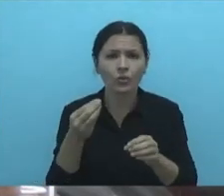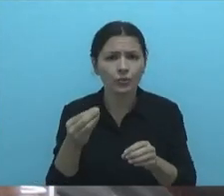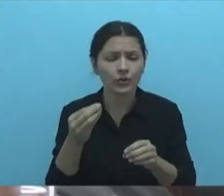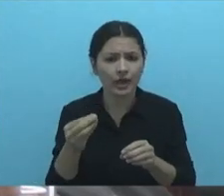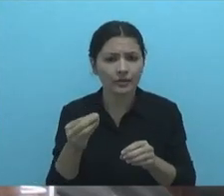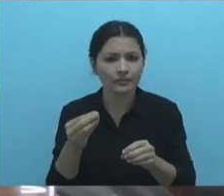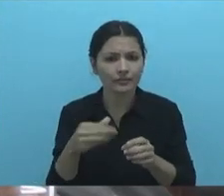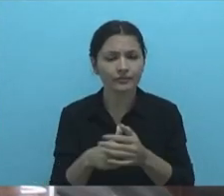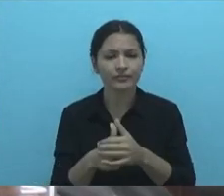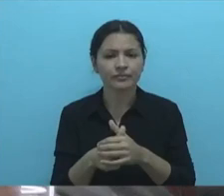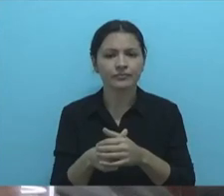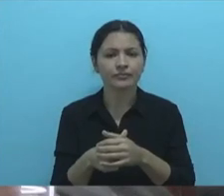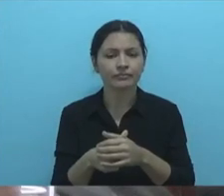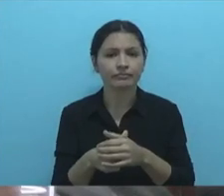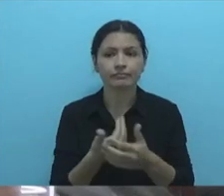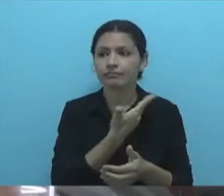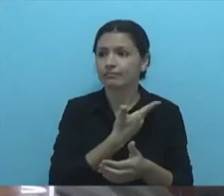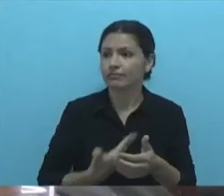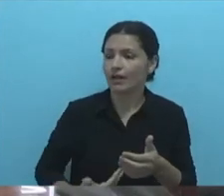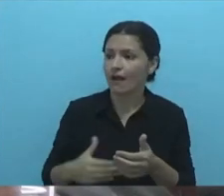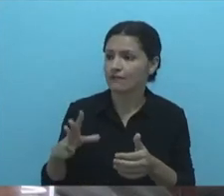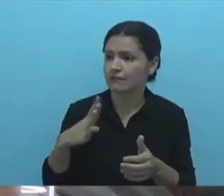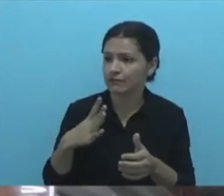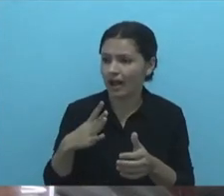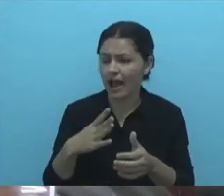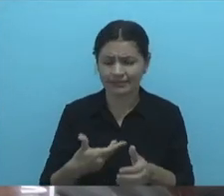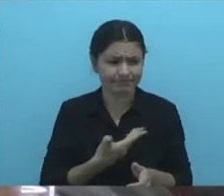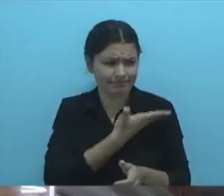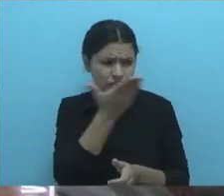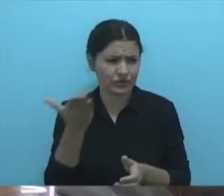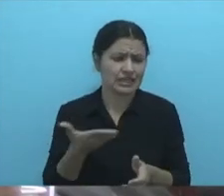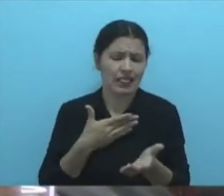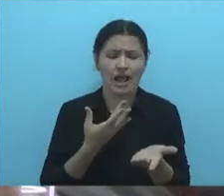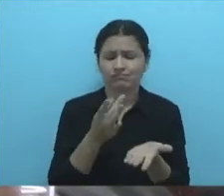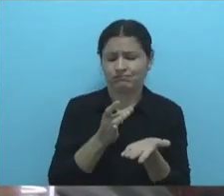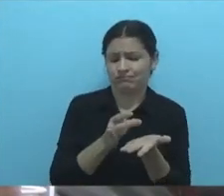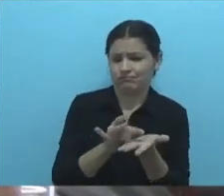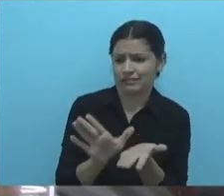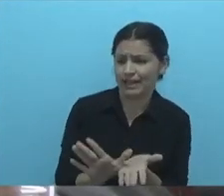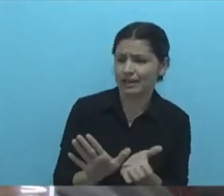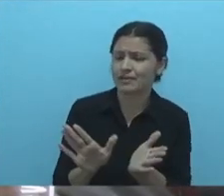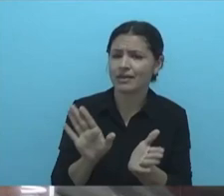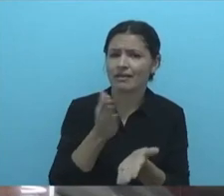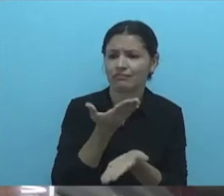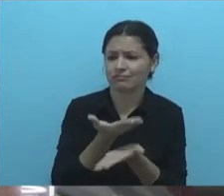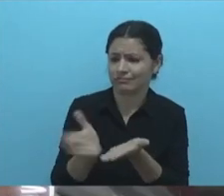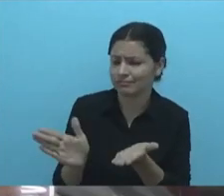ausencia del estado y por la discriminación de la sociedad que impide la garantía de derechos y oportunidades para construir un